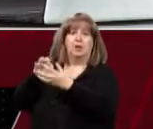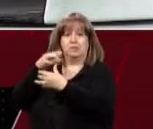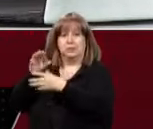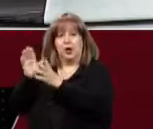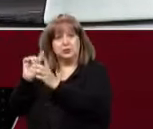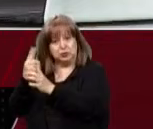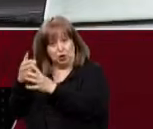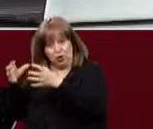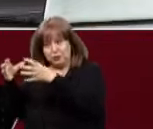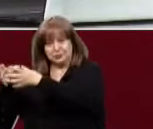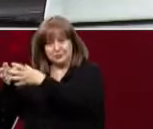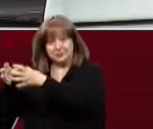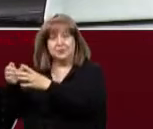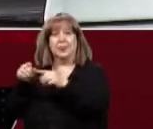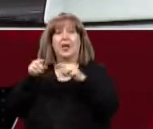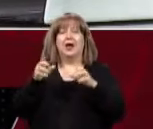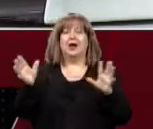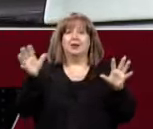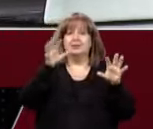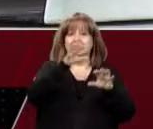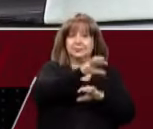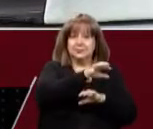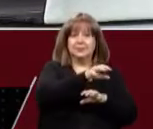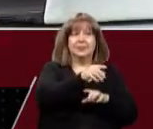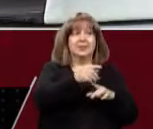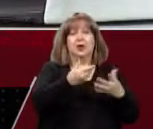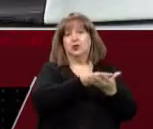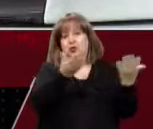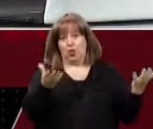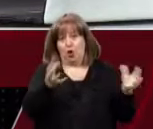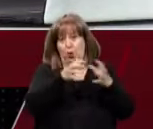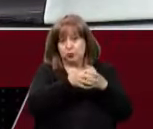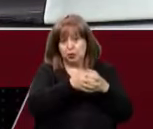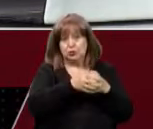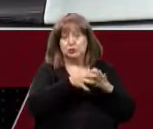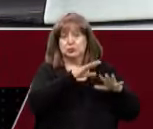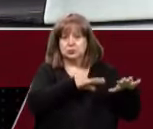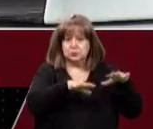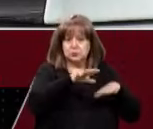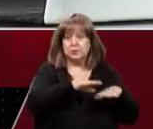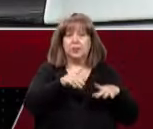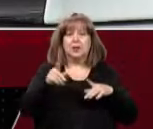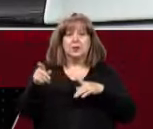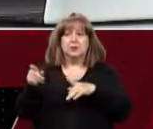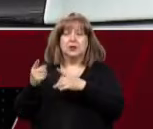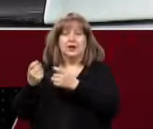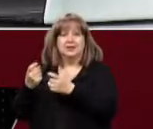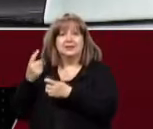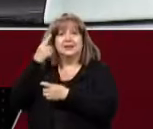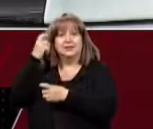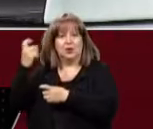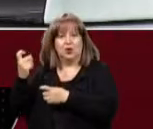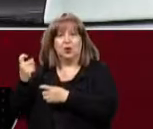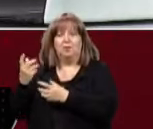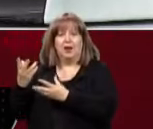que quizás ahora eso también les haya provocado esa ansiedad, ¿no?, o esa necesidad de tener esa contención